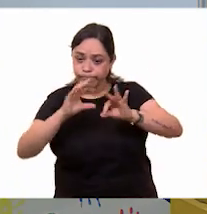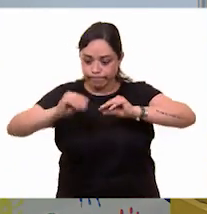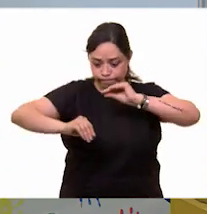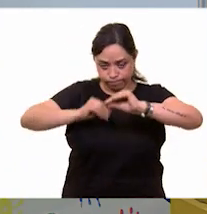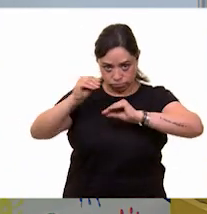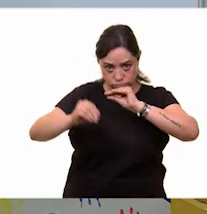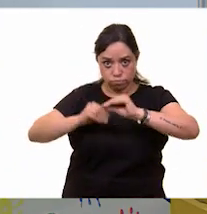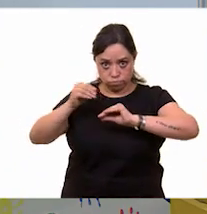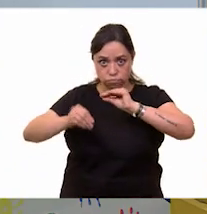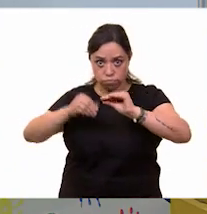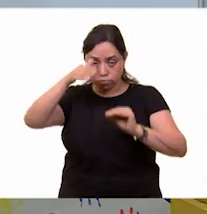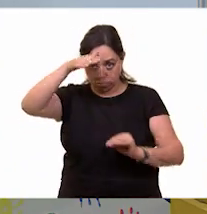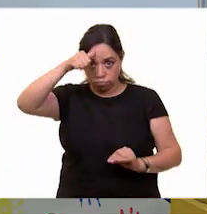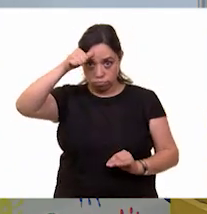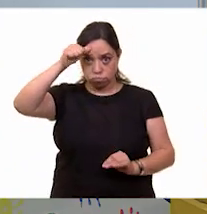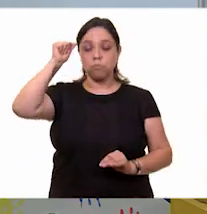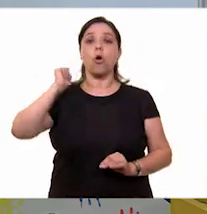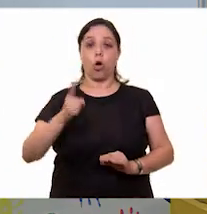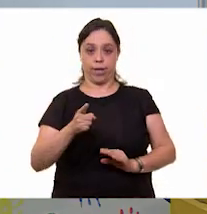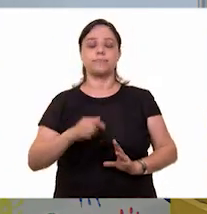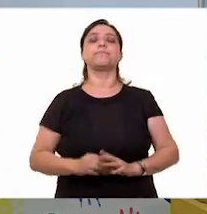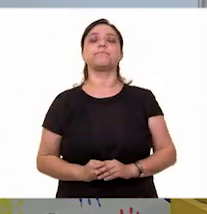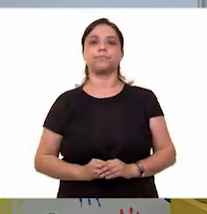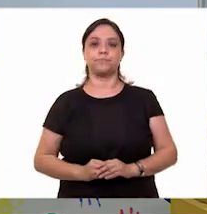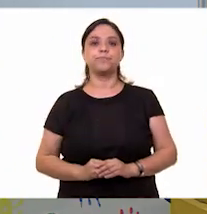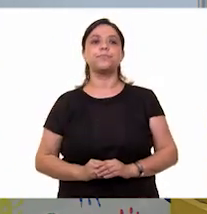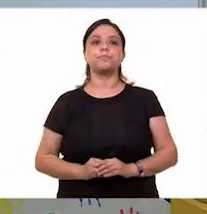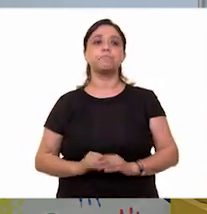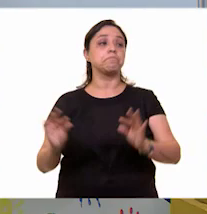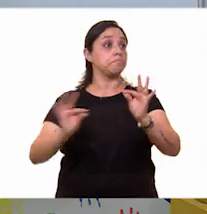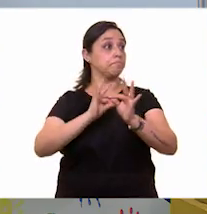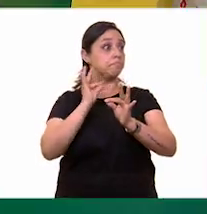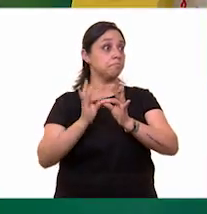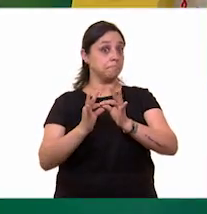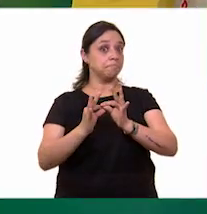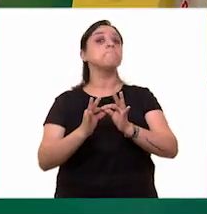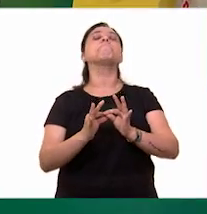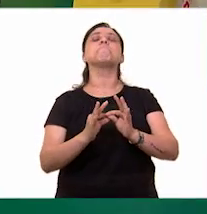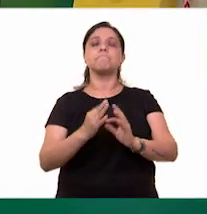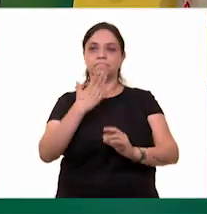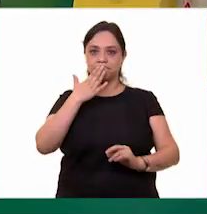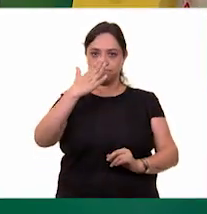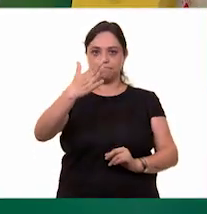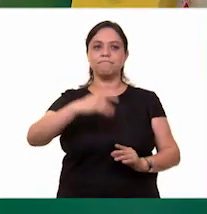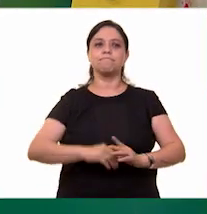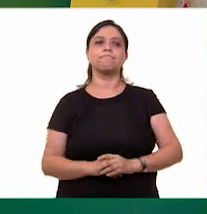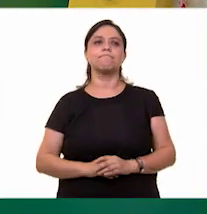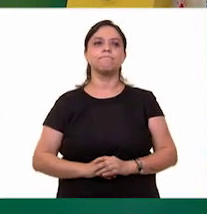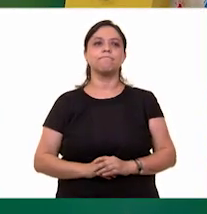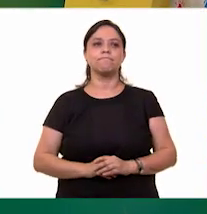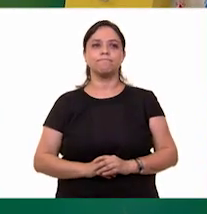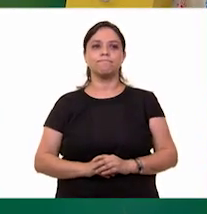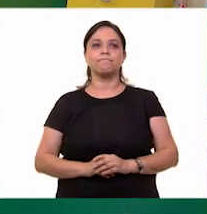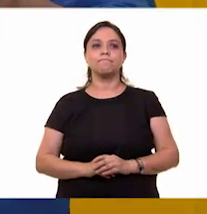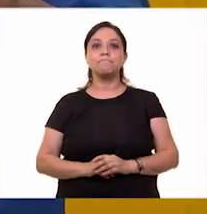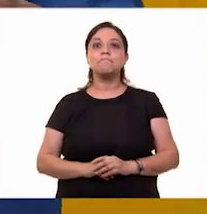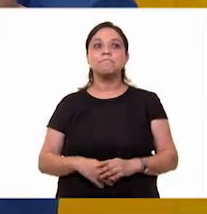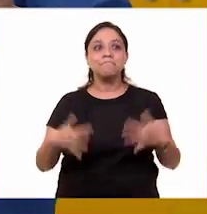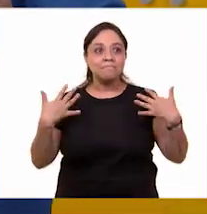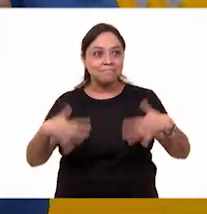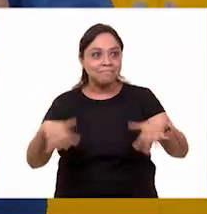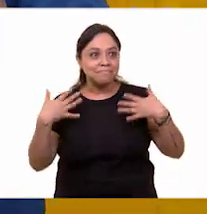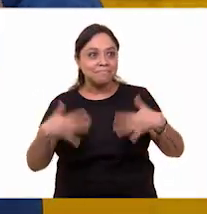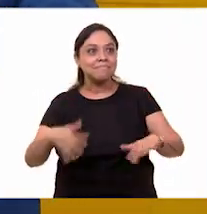mantel grande, que es por el que estamos iniciando. Muy bien, Oscar. ¿Ya terminaste? ¡Listo! Aquí está.